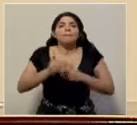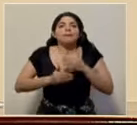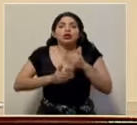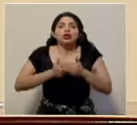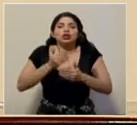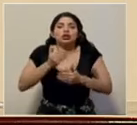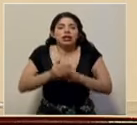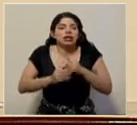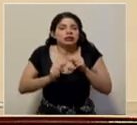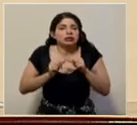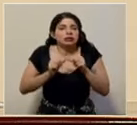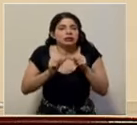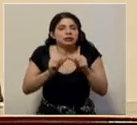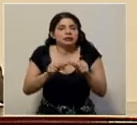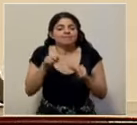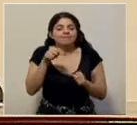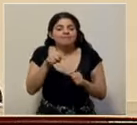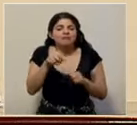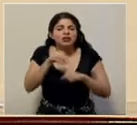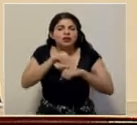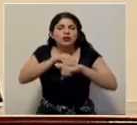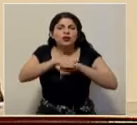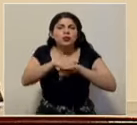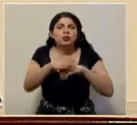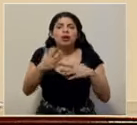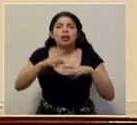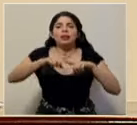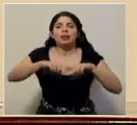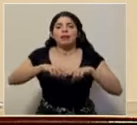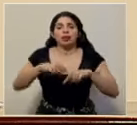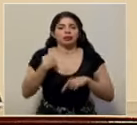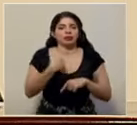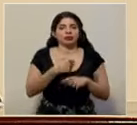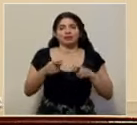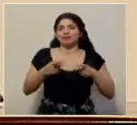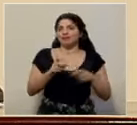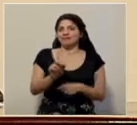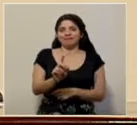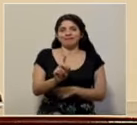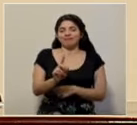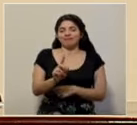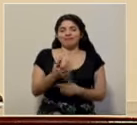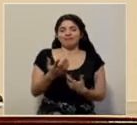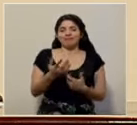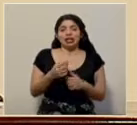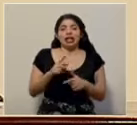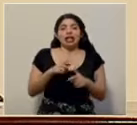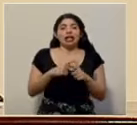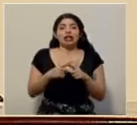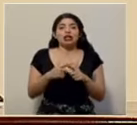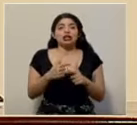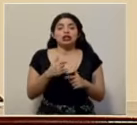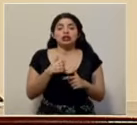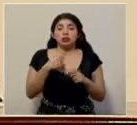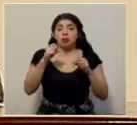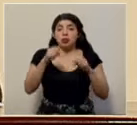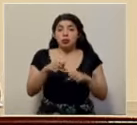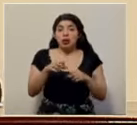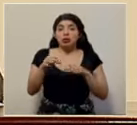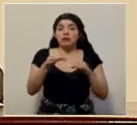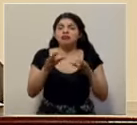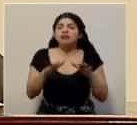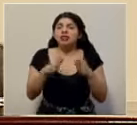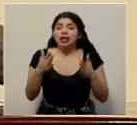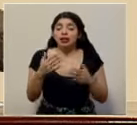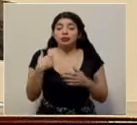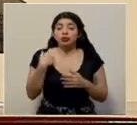constante y que incluye factores que en ocasiones se salen de nuestras manos. Lo que yo sí podría decir es que en la